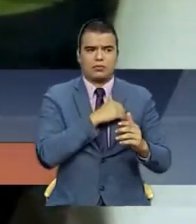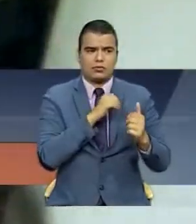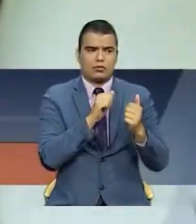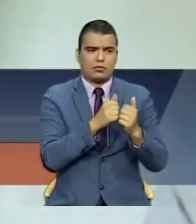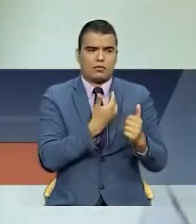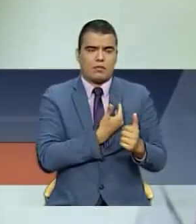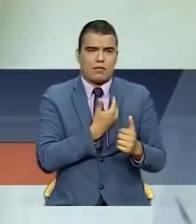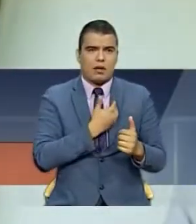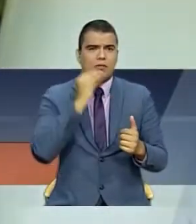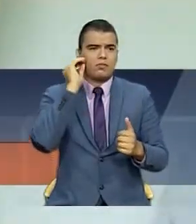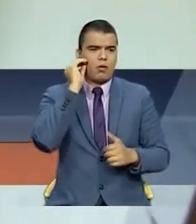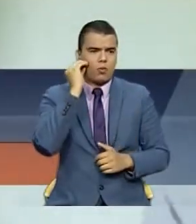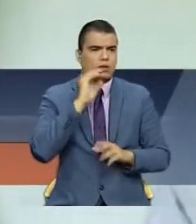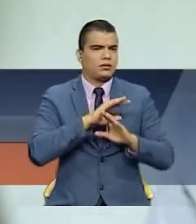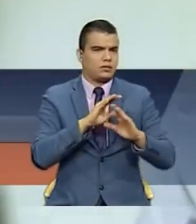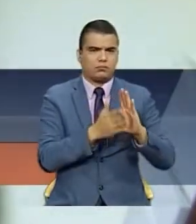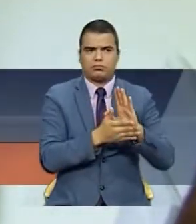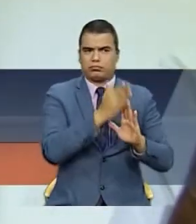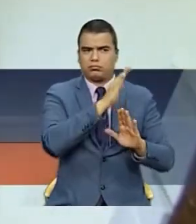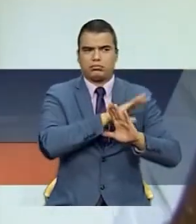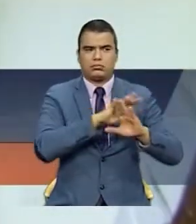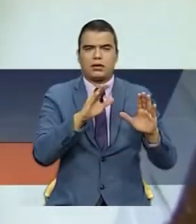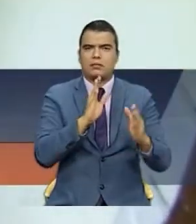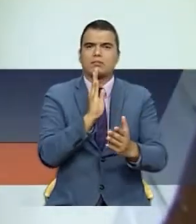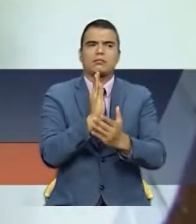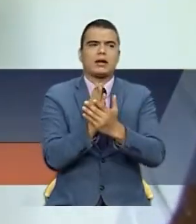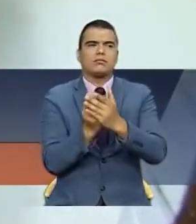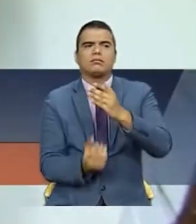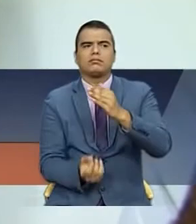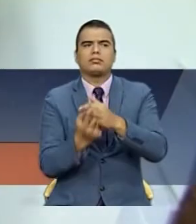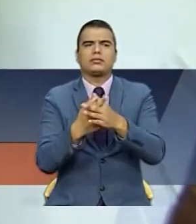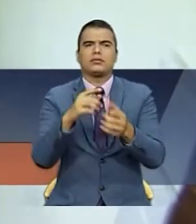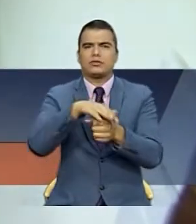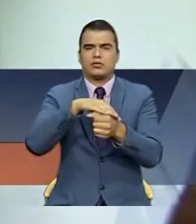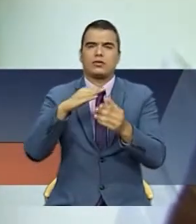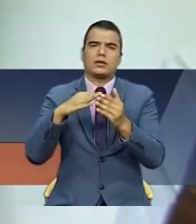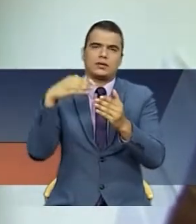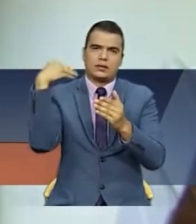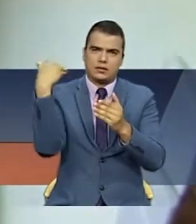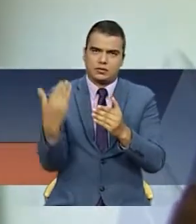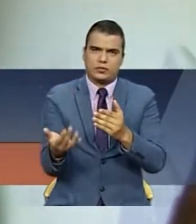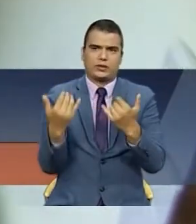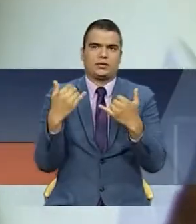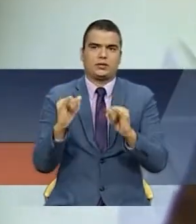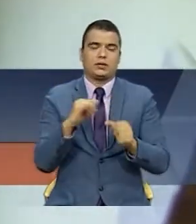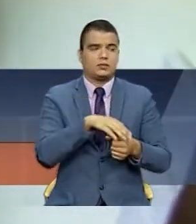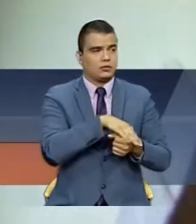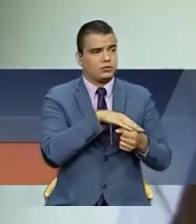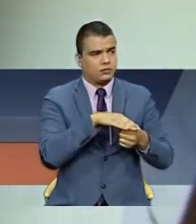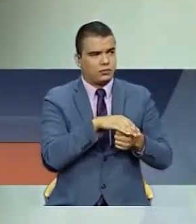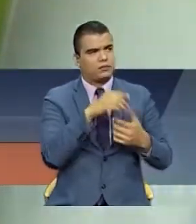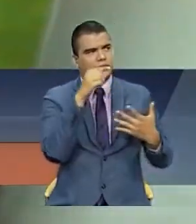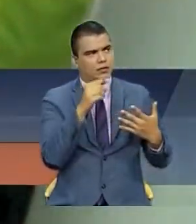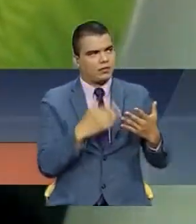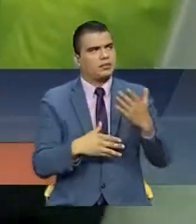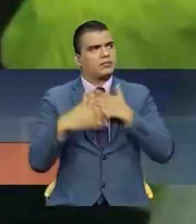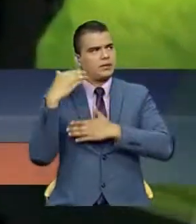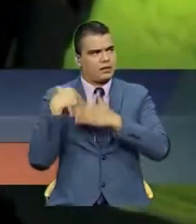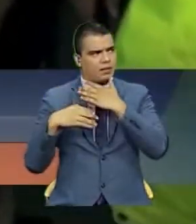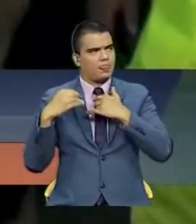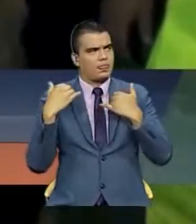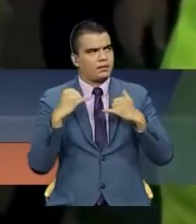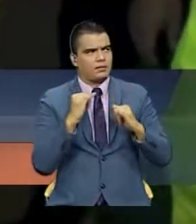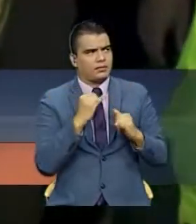de su abuela los hechos se desencadenan posteriormente bueno hay situaciones que se han presentado anteriormente algún